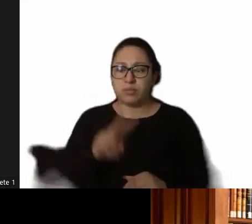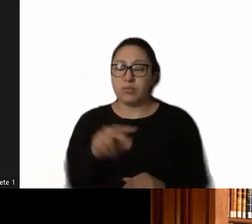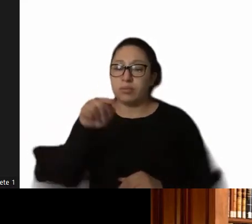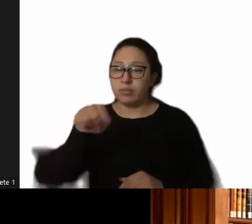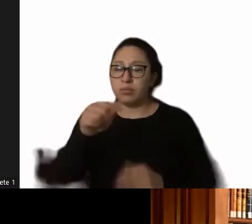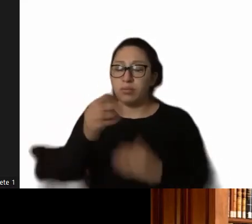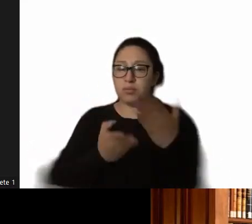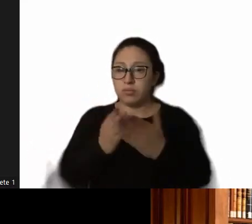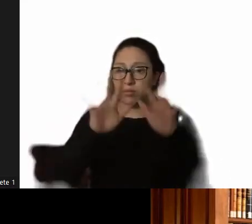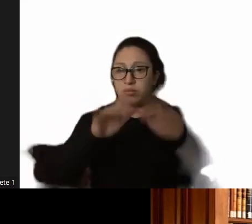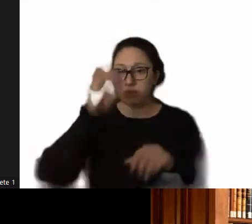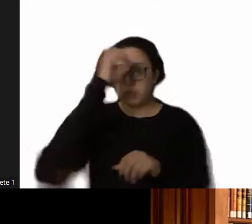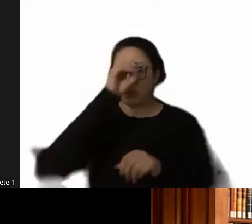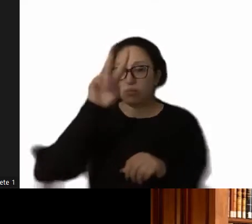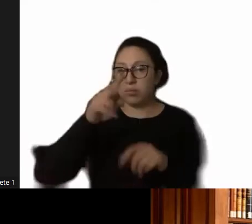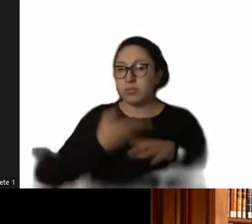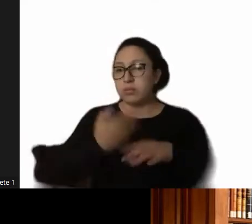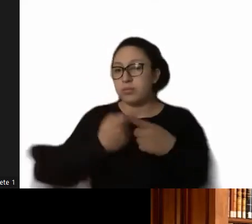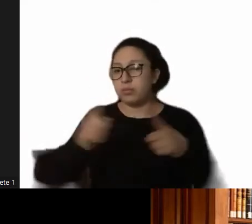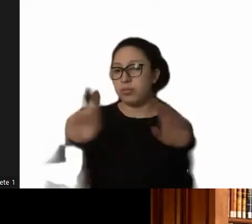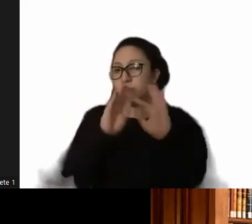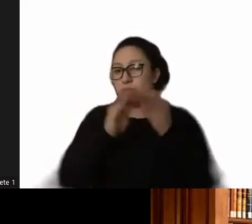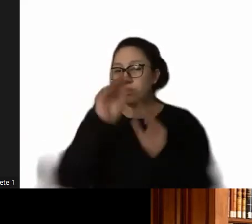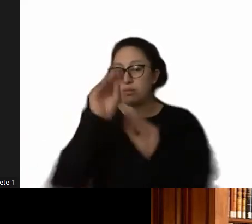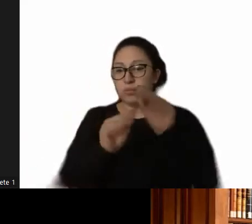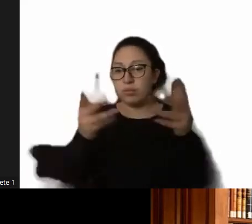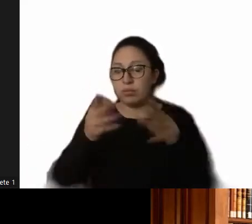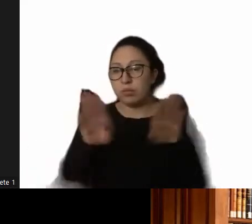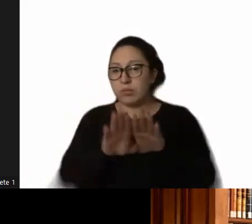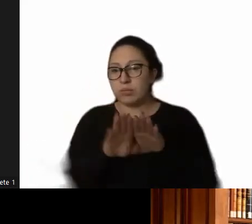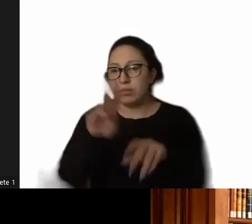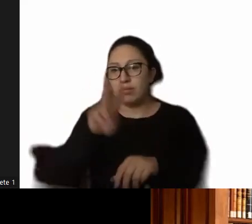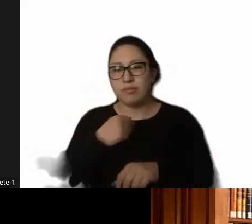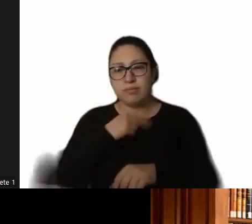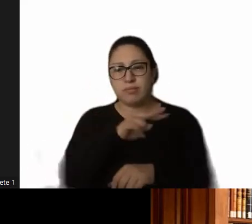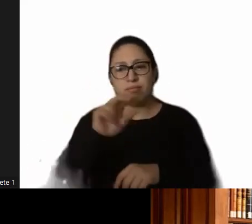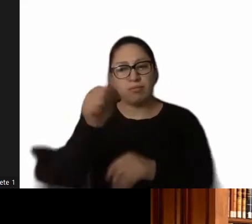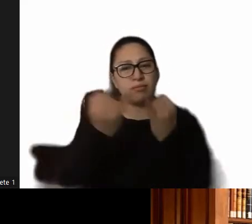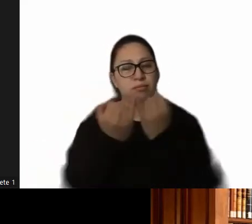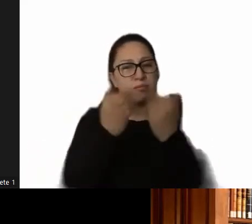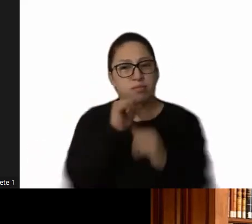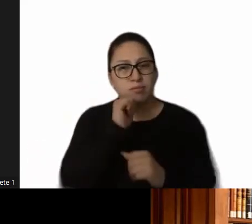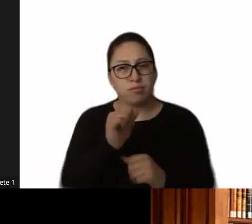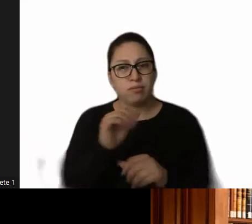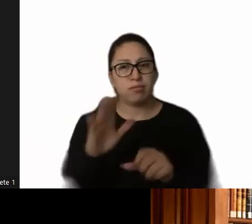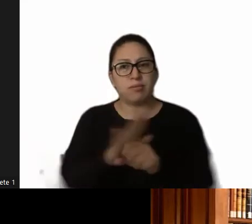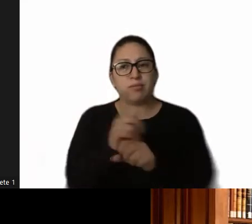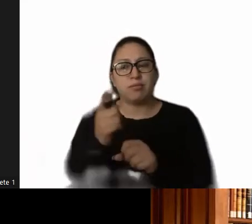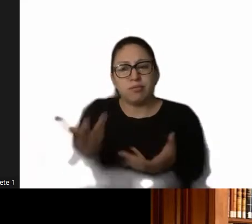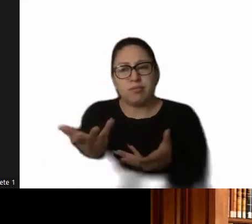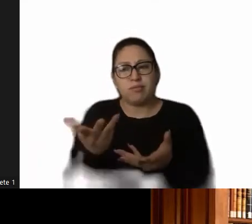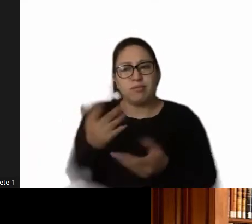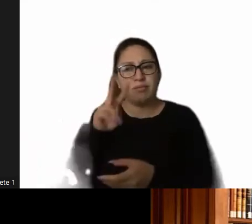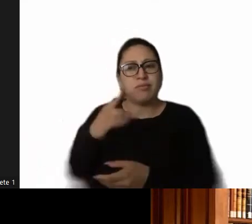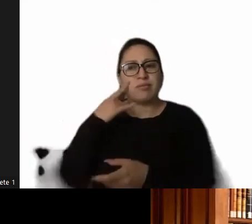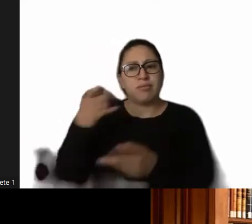elaboración de este documento. Entonces, no me explico por qué se dio así, por qué pasó, incluso en la reunión de asesores, cada